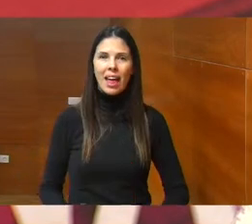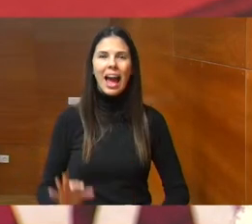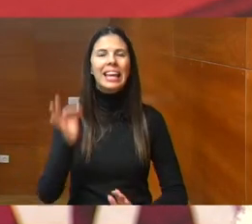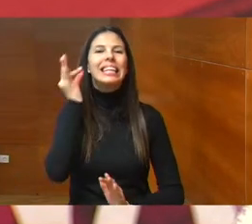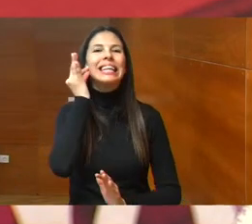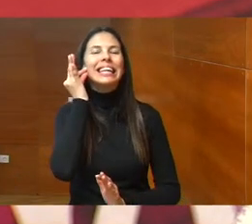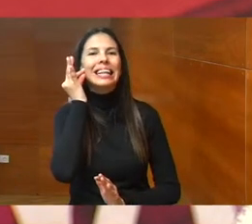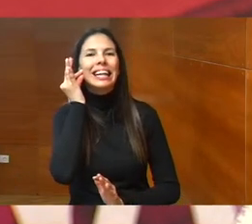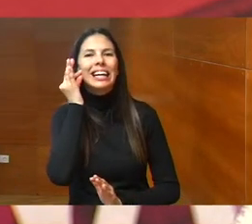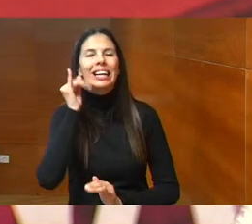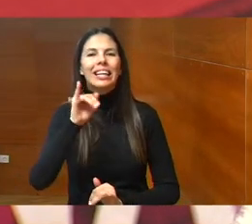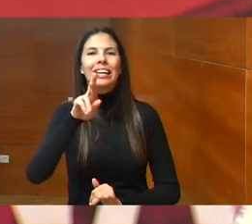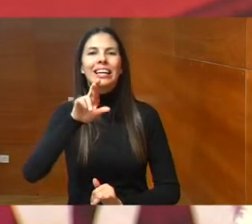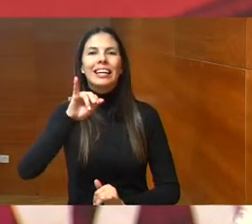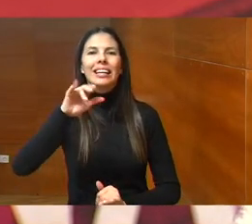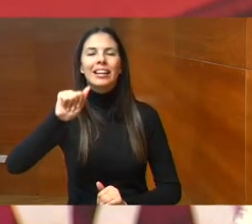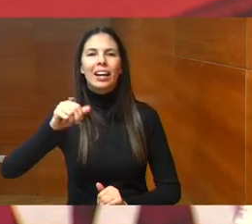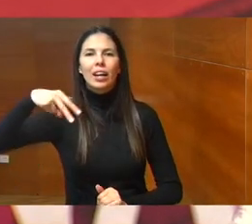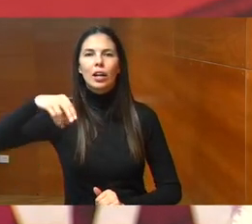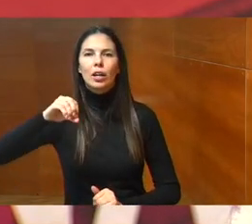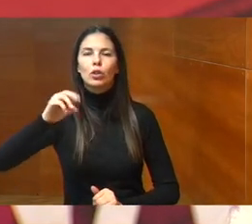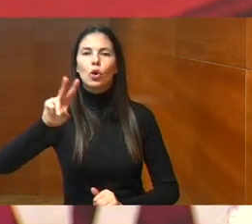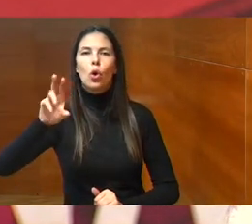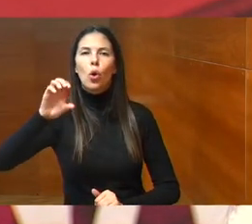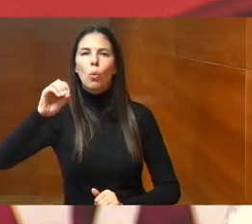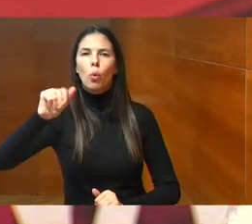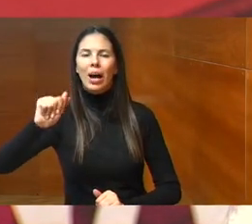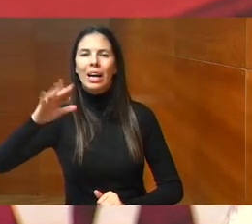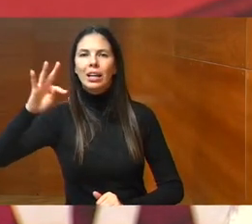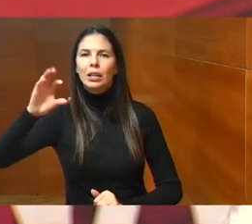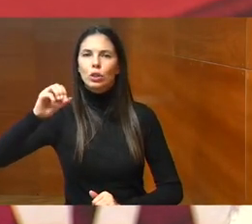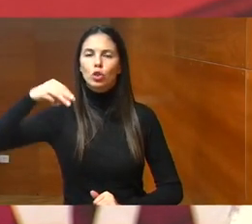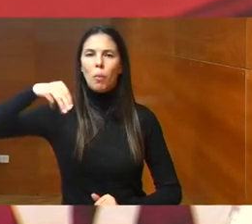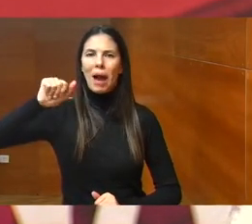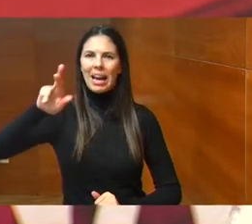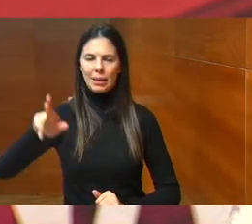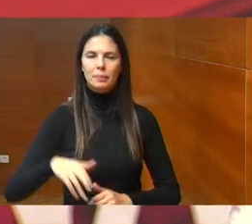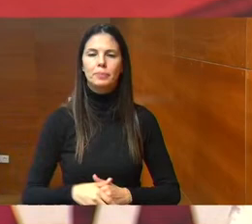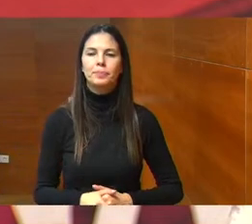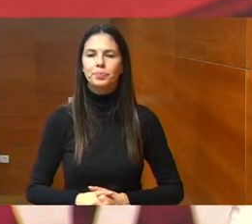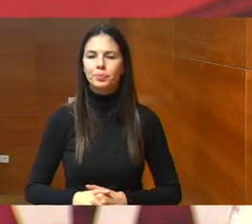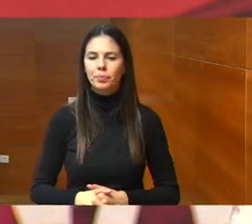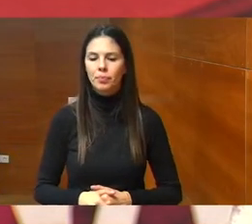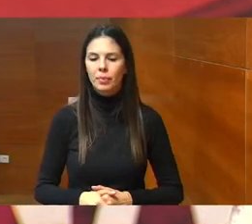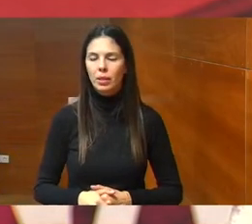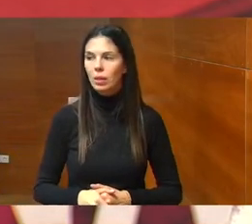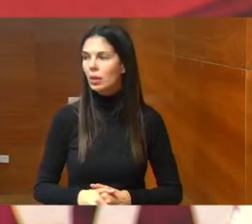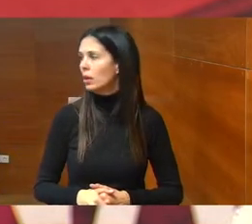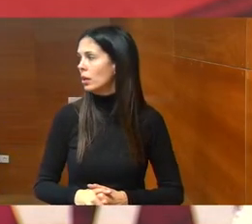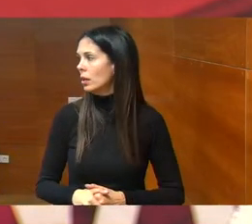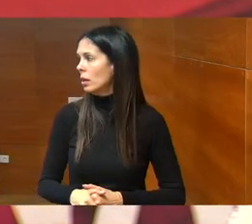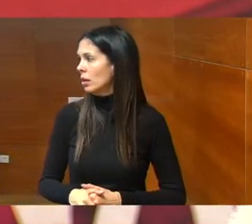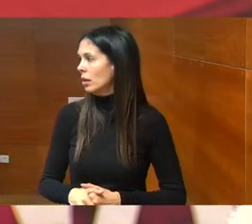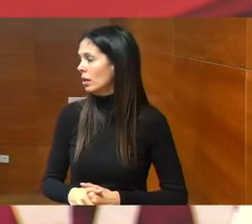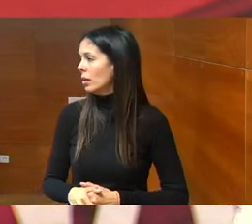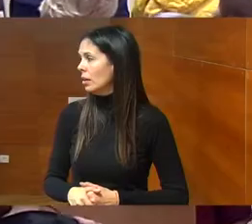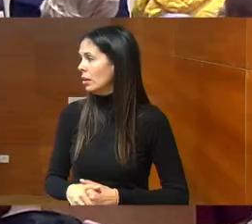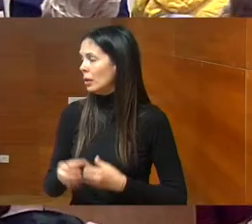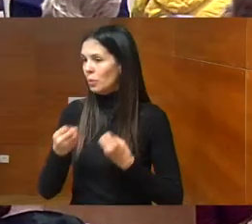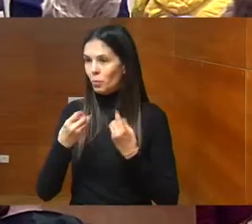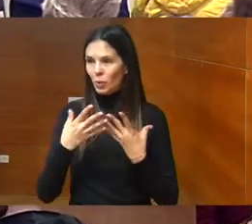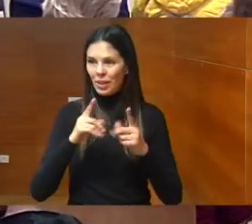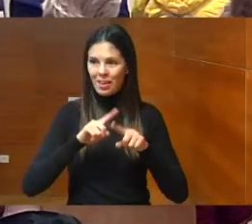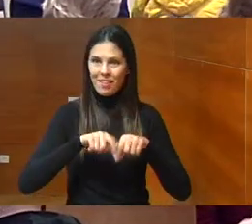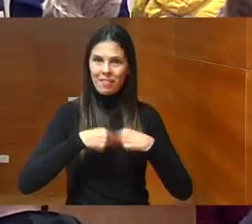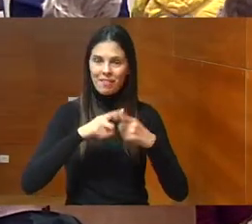afilia idea Novoa Tovar Bueno familia buena